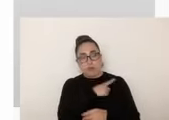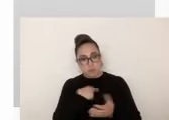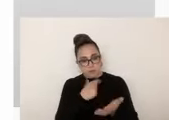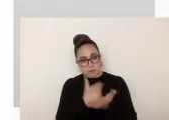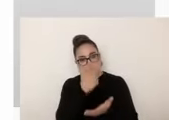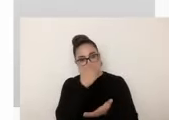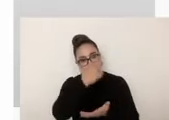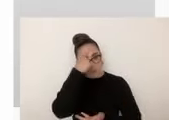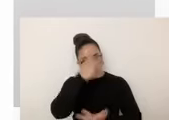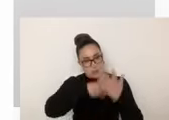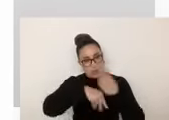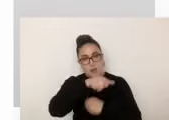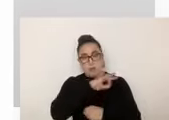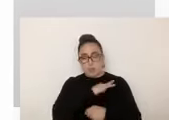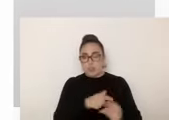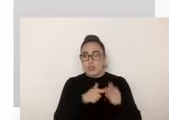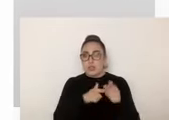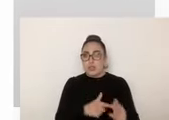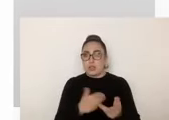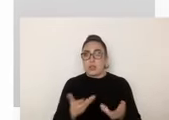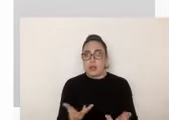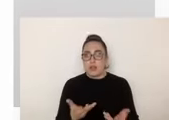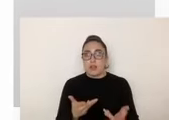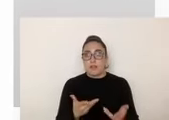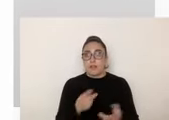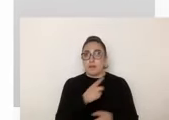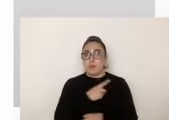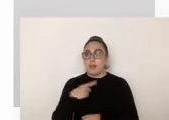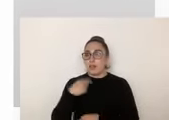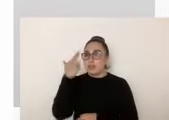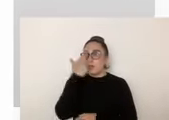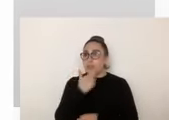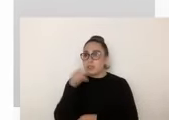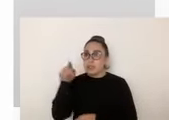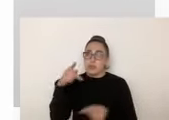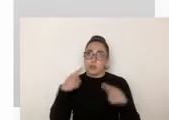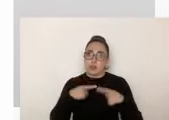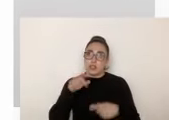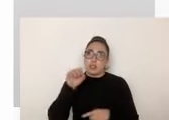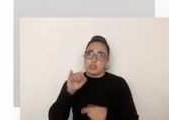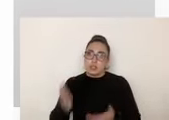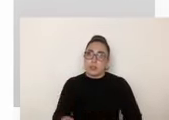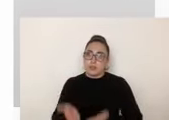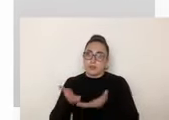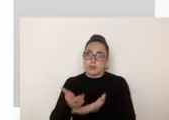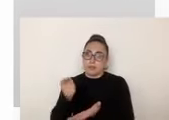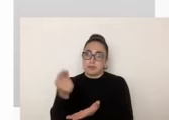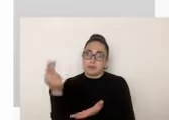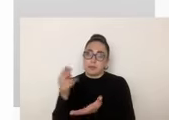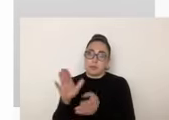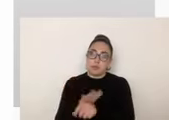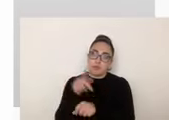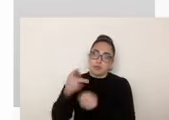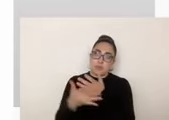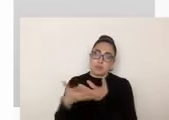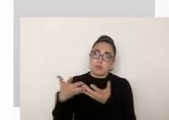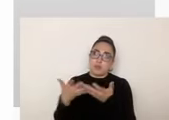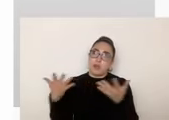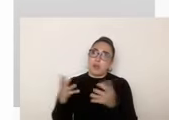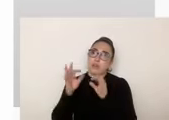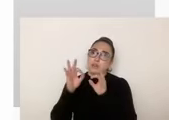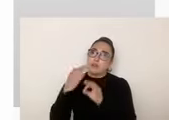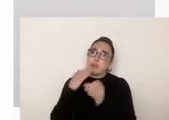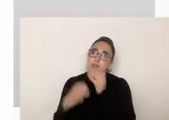discusión sobre el retribucionismo y el merecimiento. Simplemente la doctrina penal continental, Alemania y los países que nos basamos en